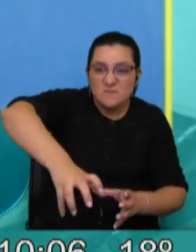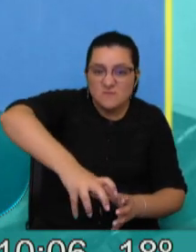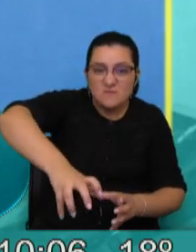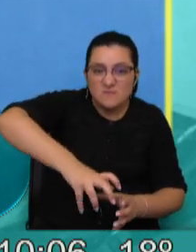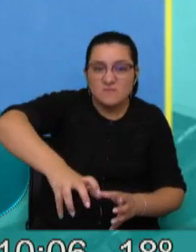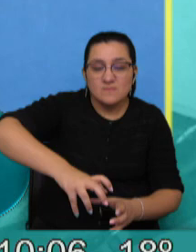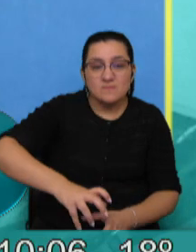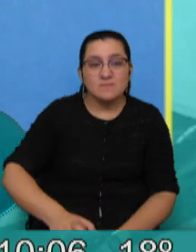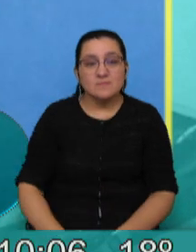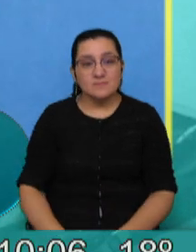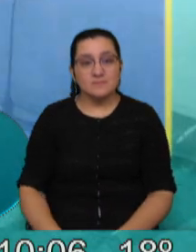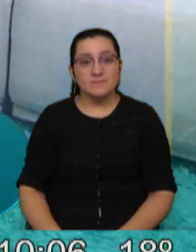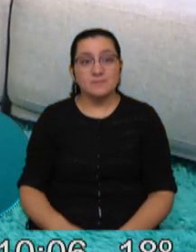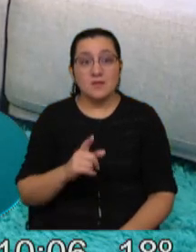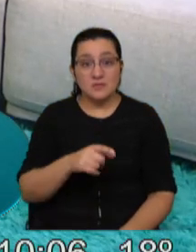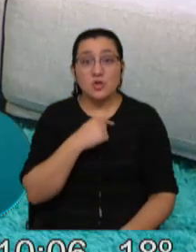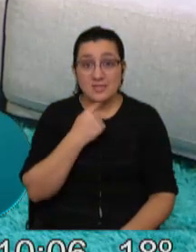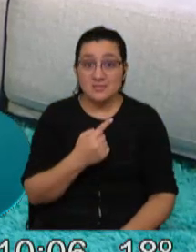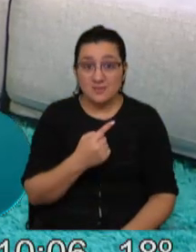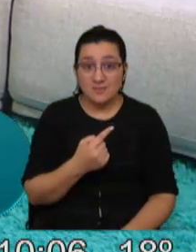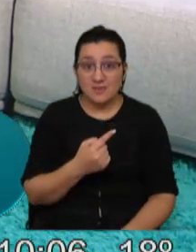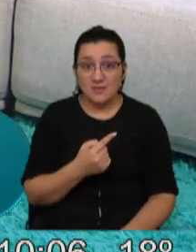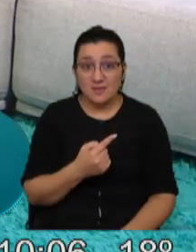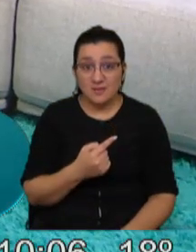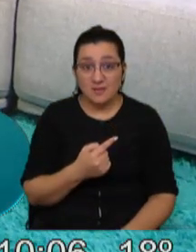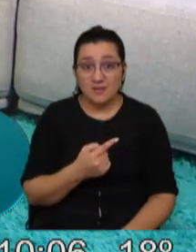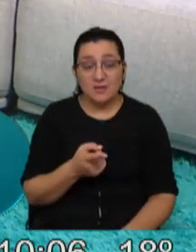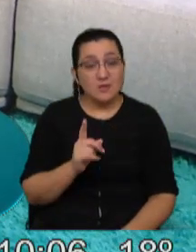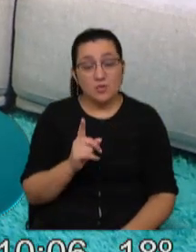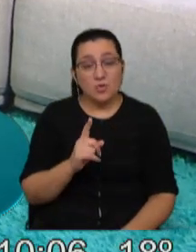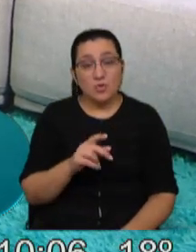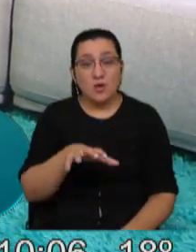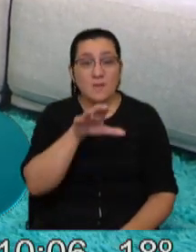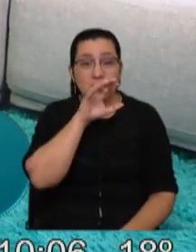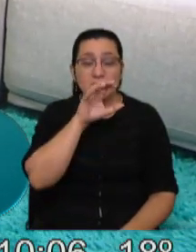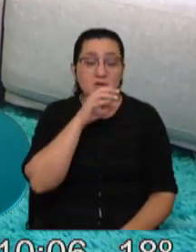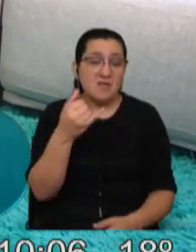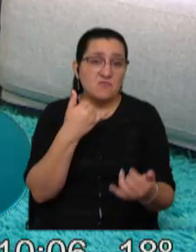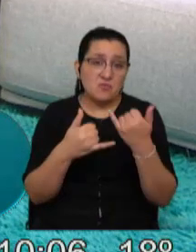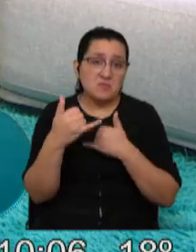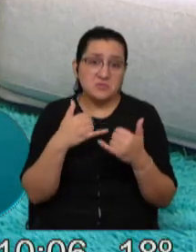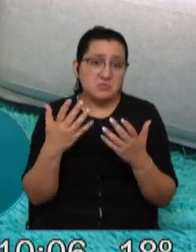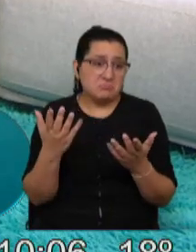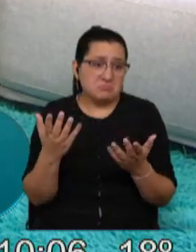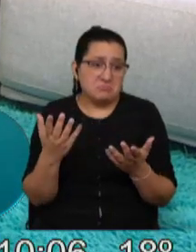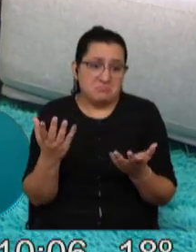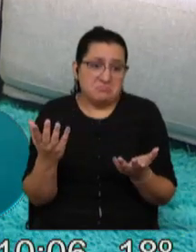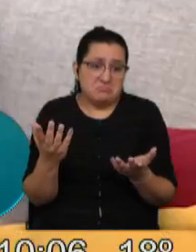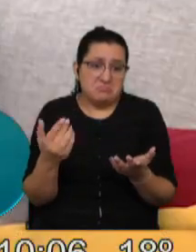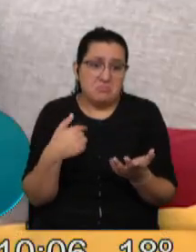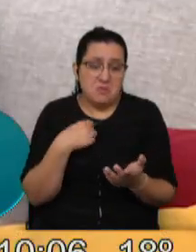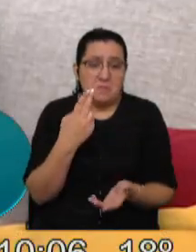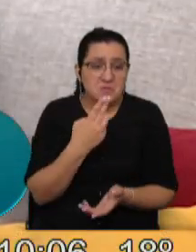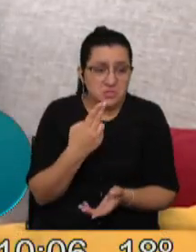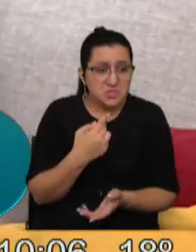eso, ¿no? Cuando haces eso y lo llevas al lugar donde tiene que hacer. En realidad, el perro, la información que recibe, sí, es mi orina, es mi